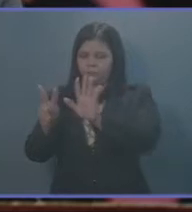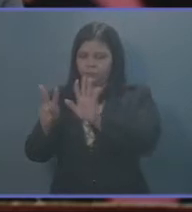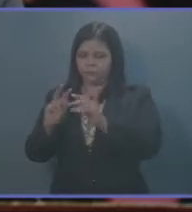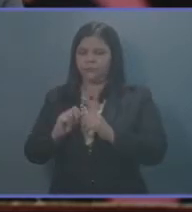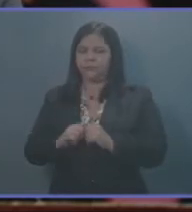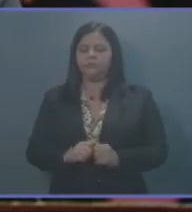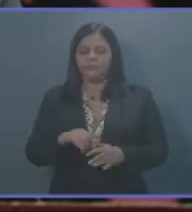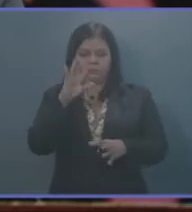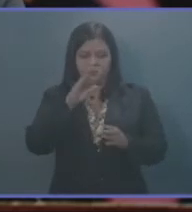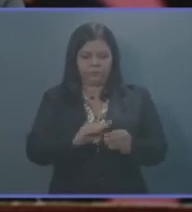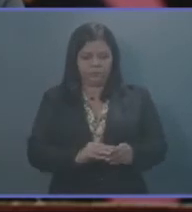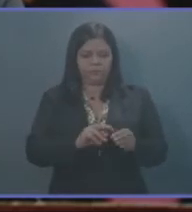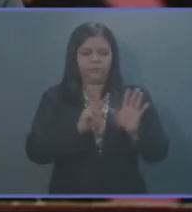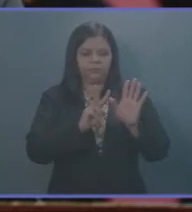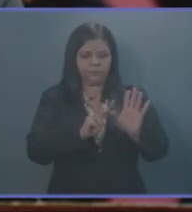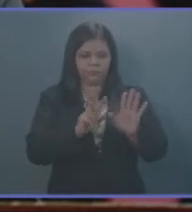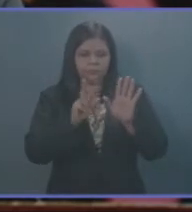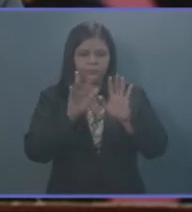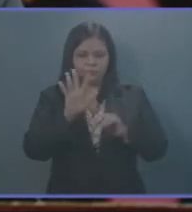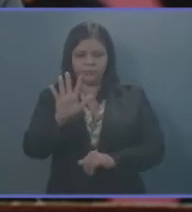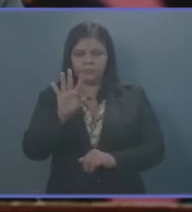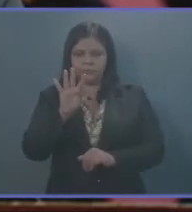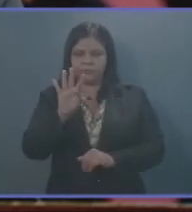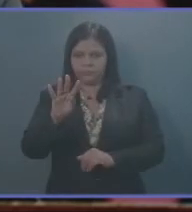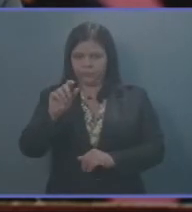754.787. Total,